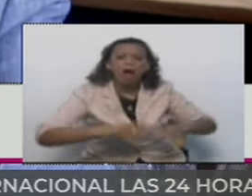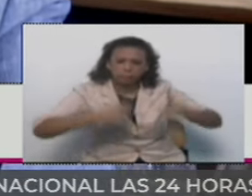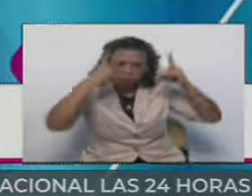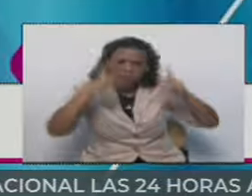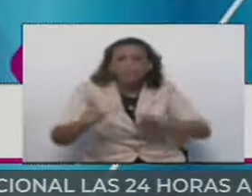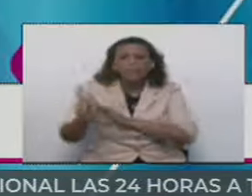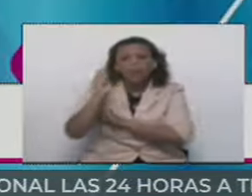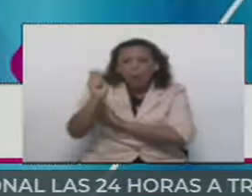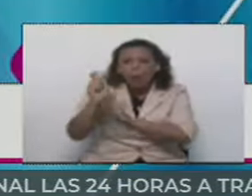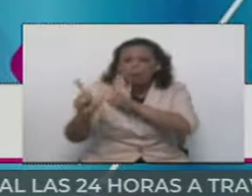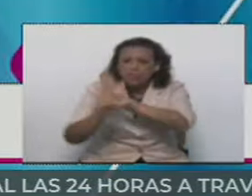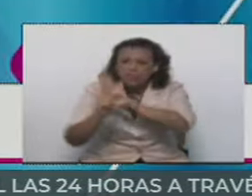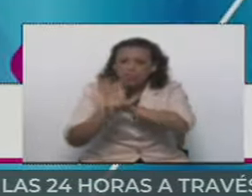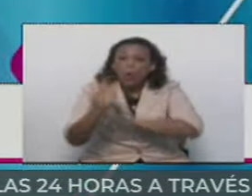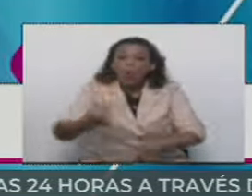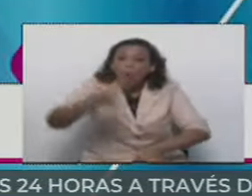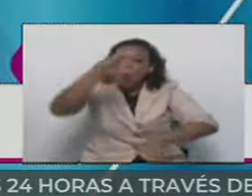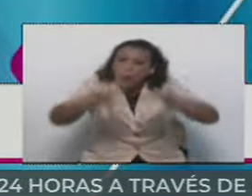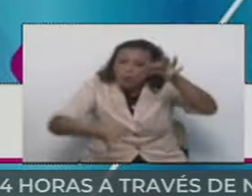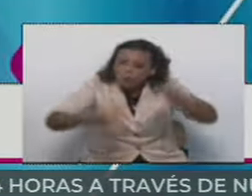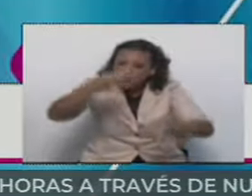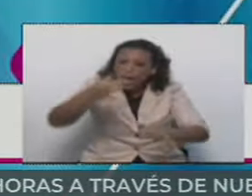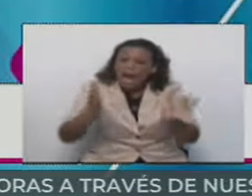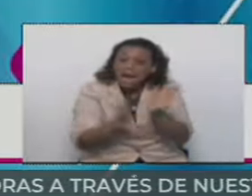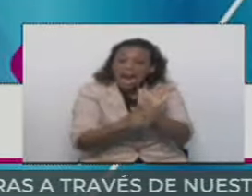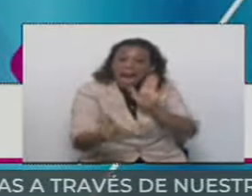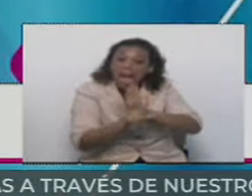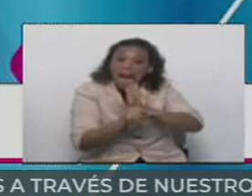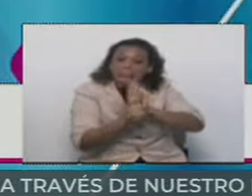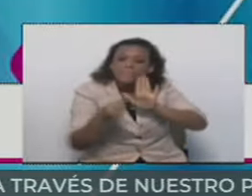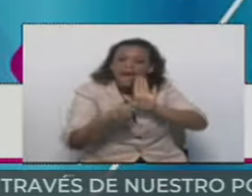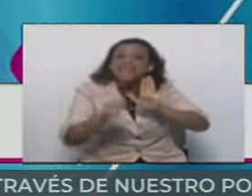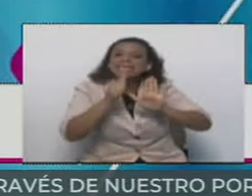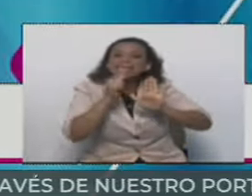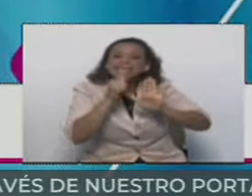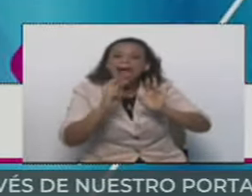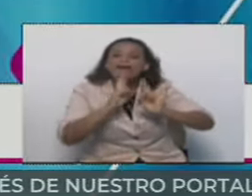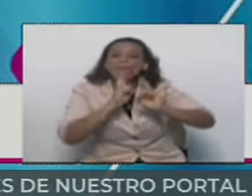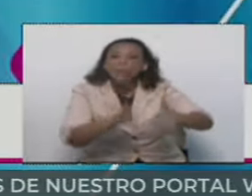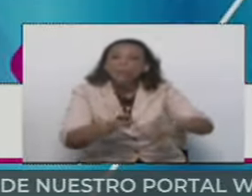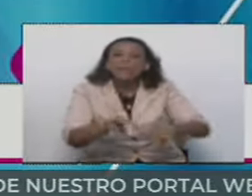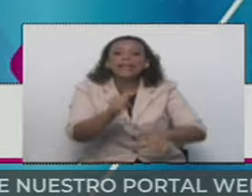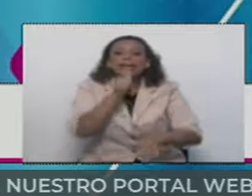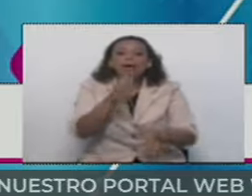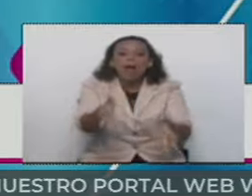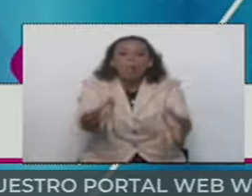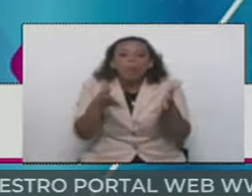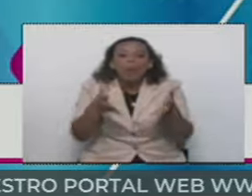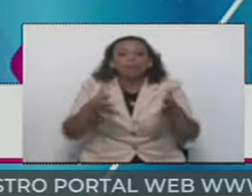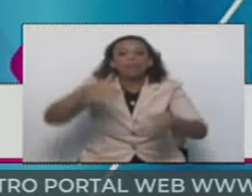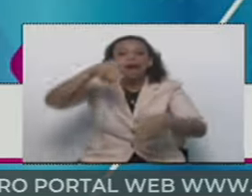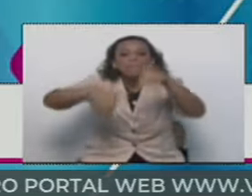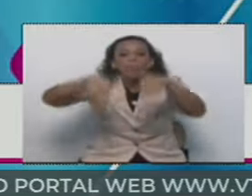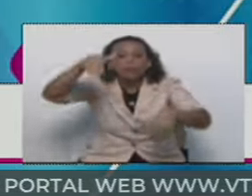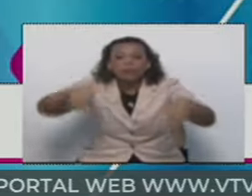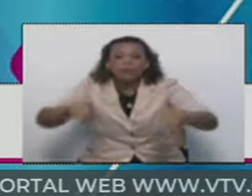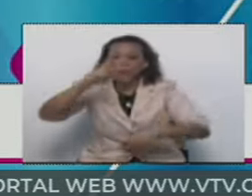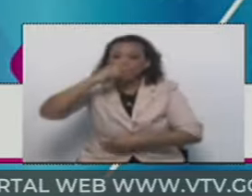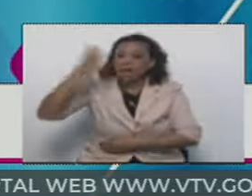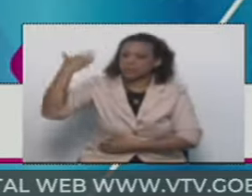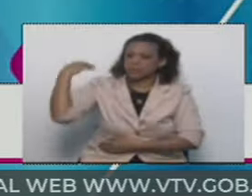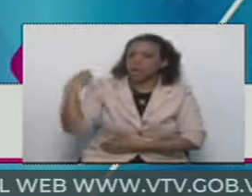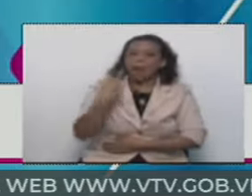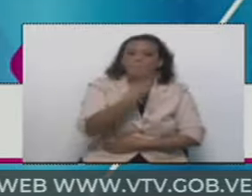constitucionalmente, judicialmente y legalmente los resultados emanados del poder electoral, como manda que